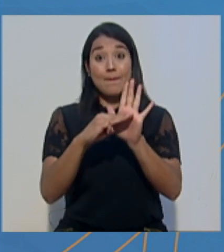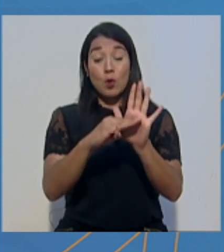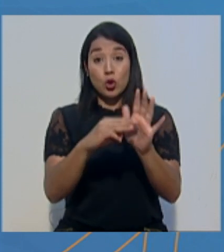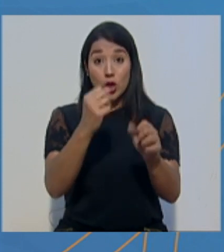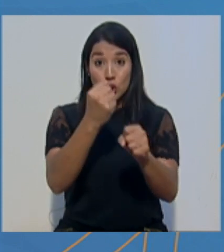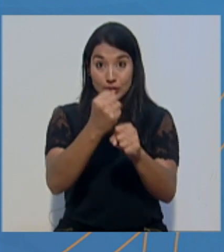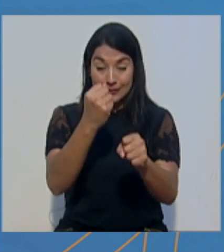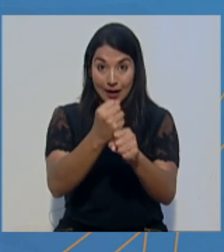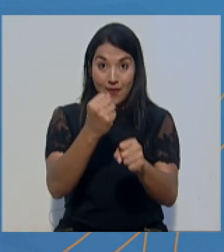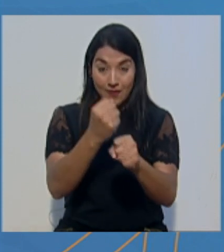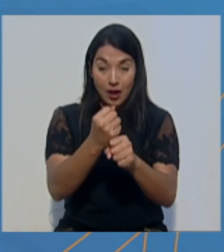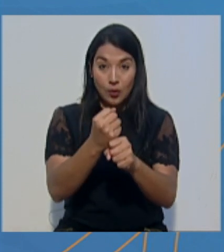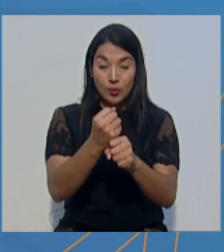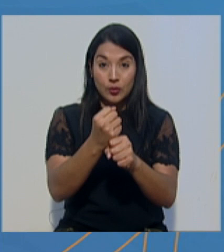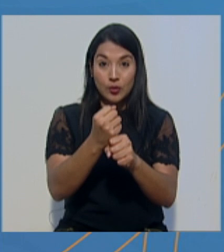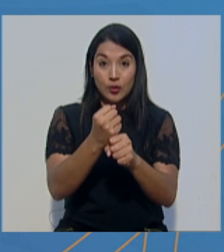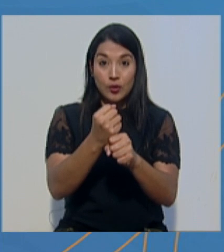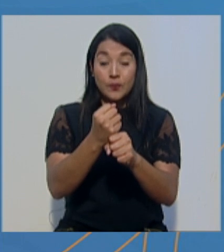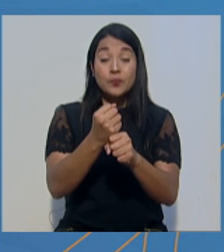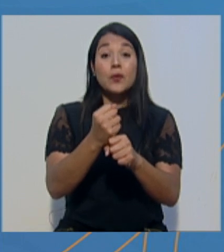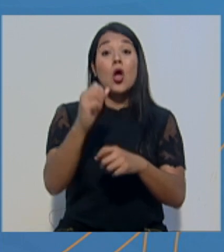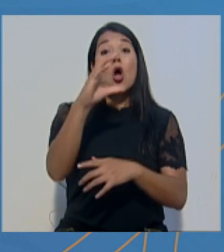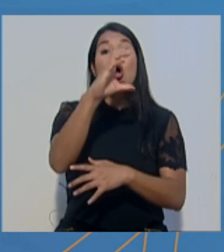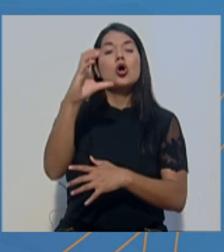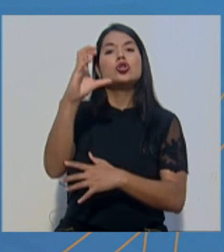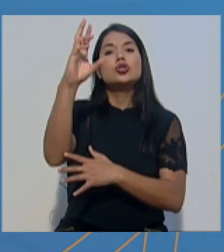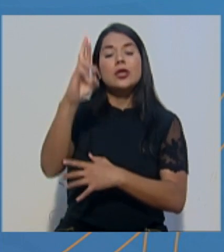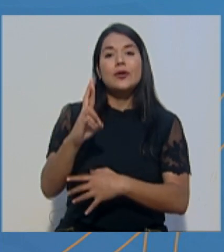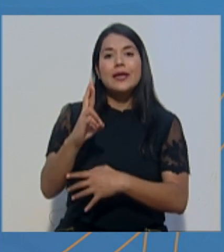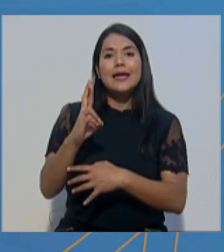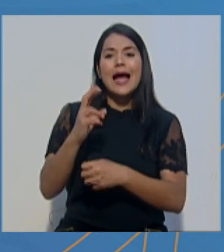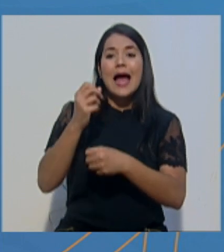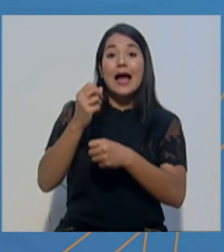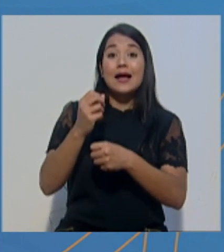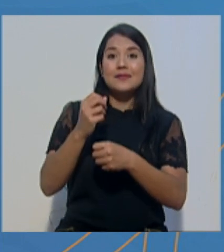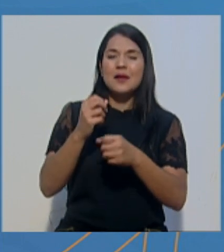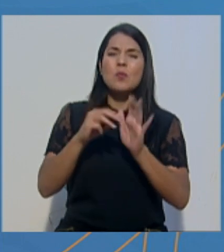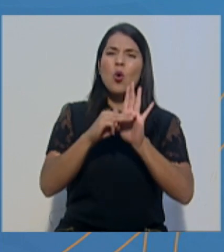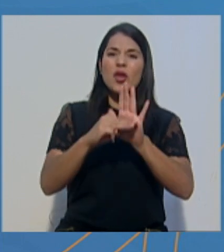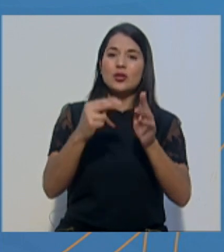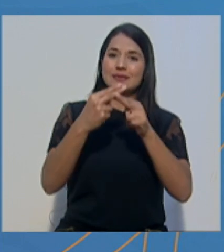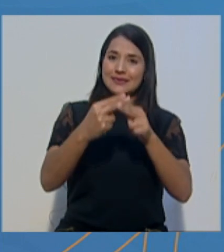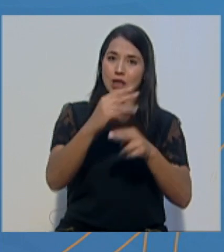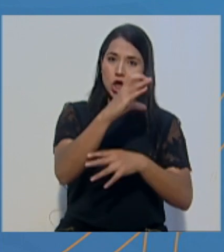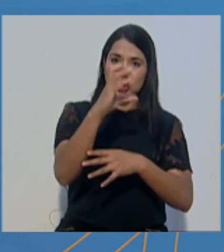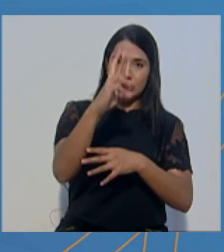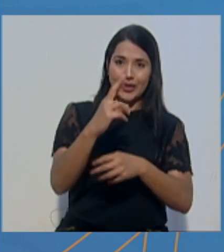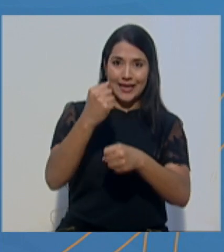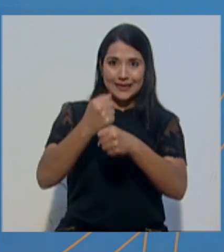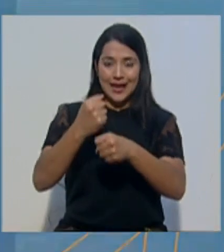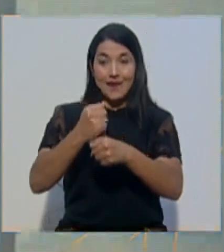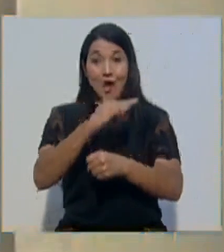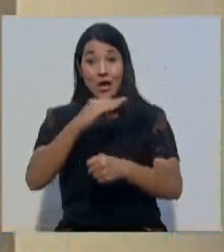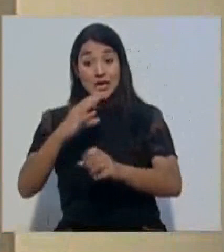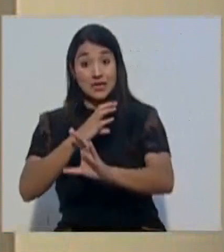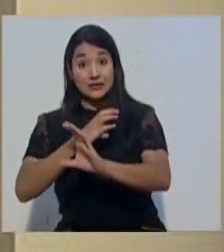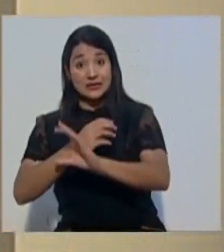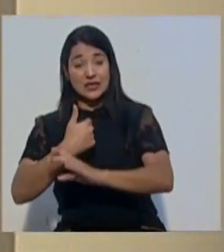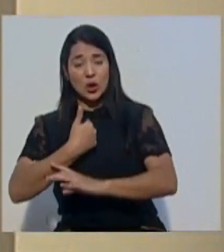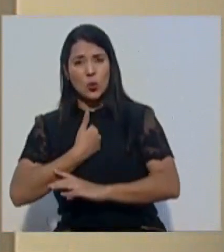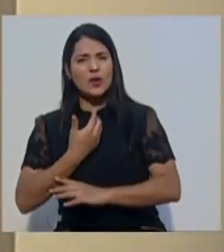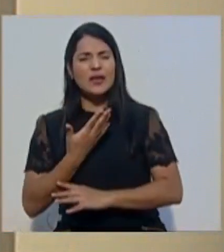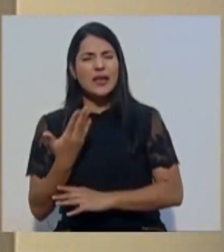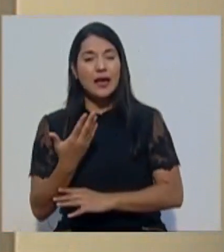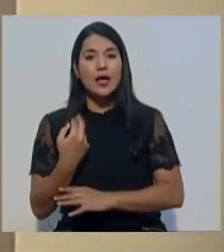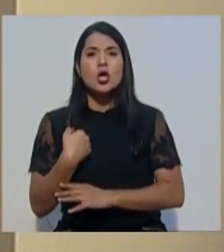en los territorios, Costa Rica trabaja y se cuida, que estamos